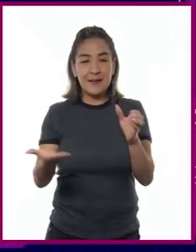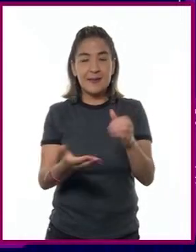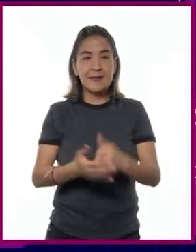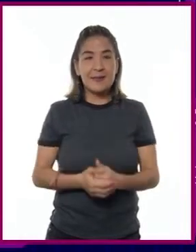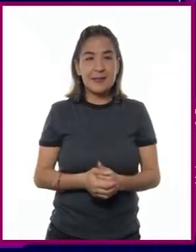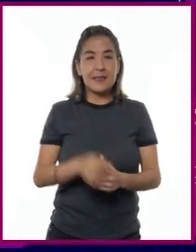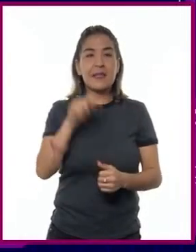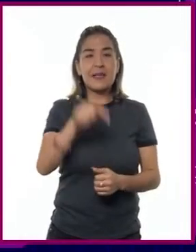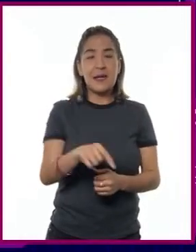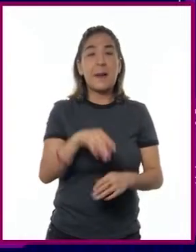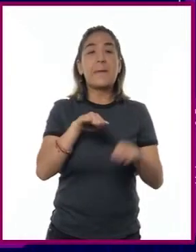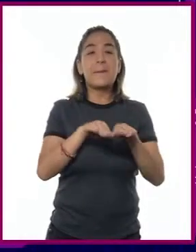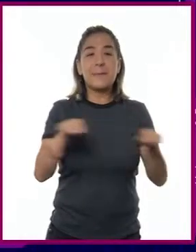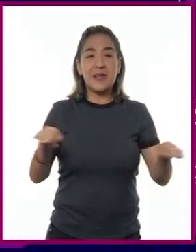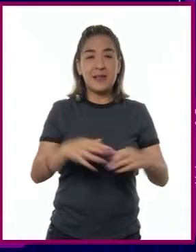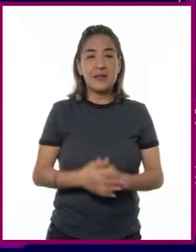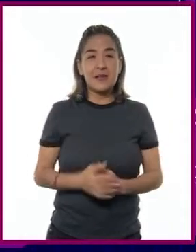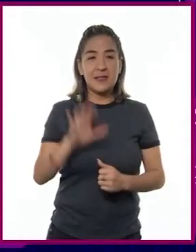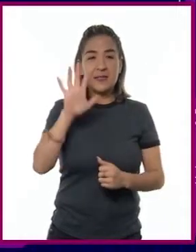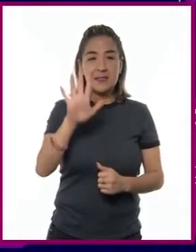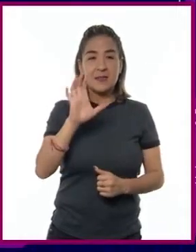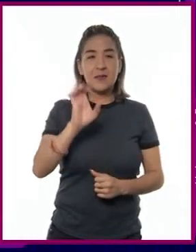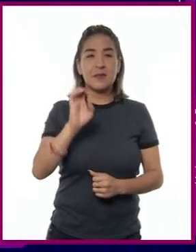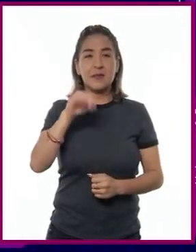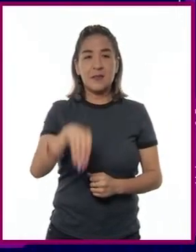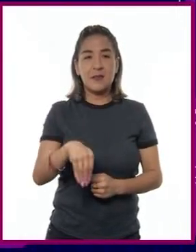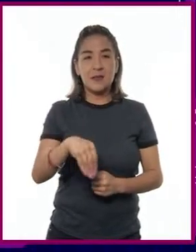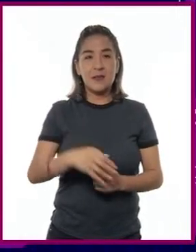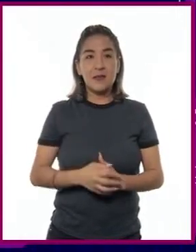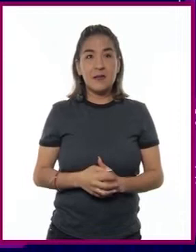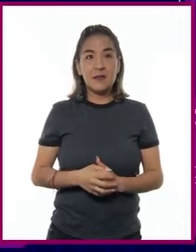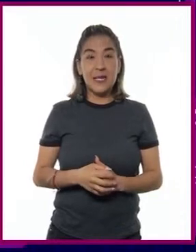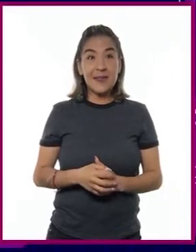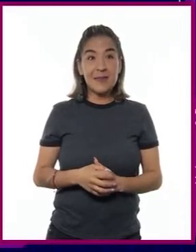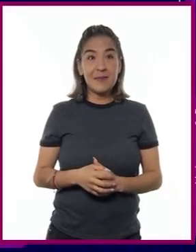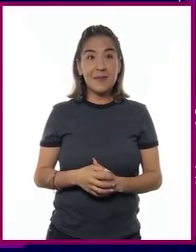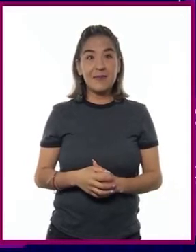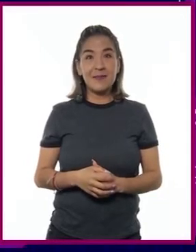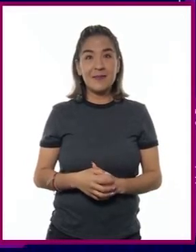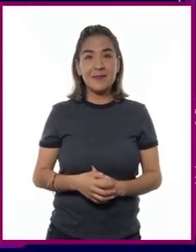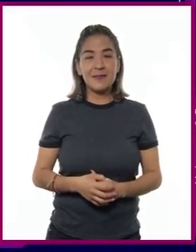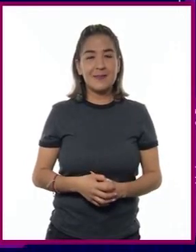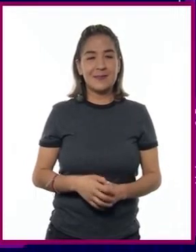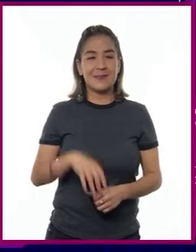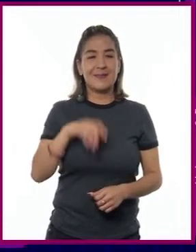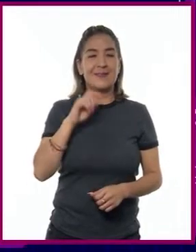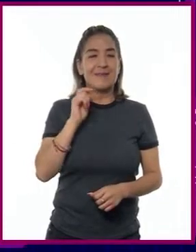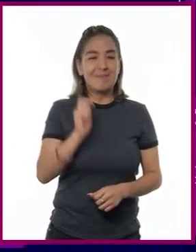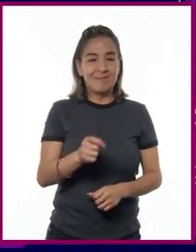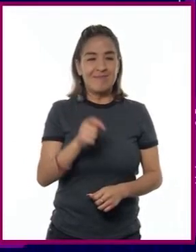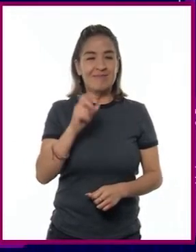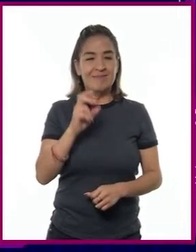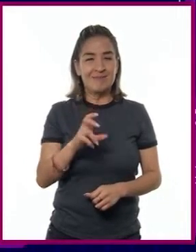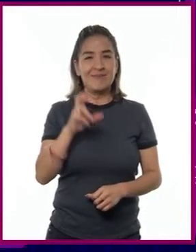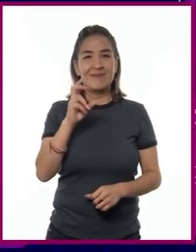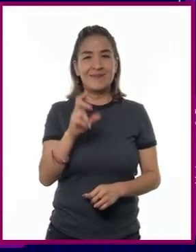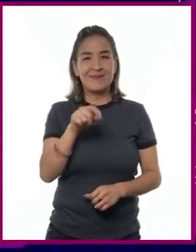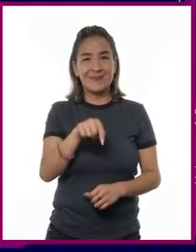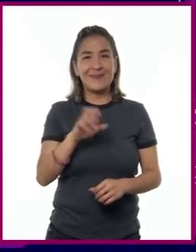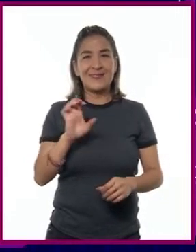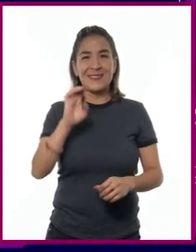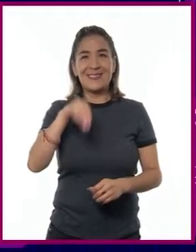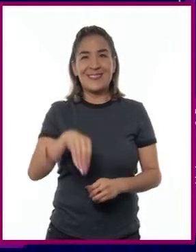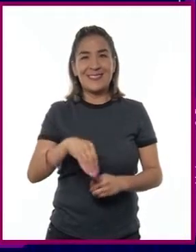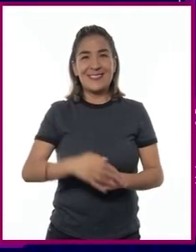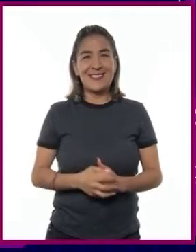recipientes mide 5 centímetros y su altura mide 10 centímetros. El diámetro de